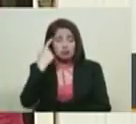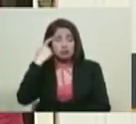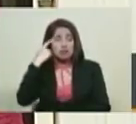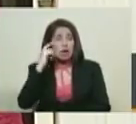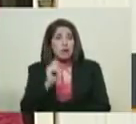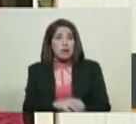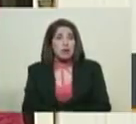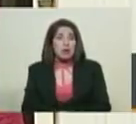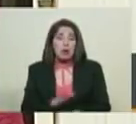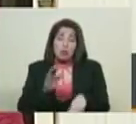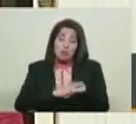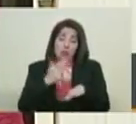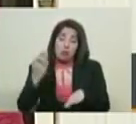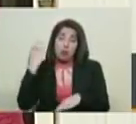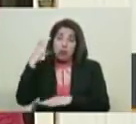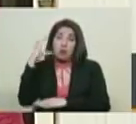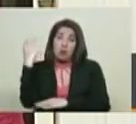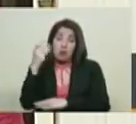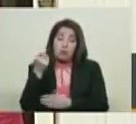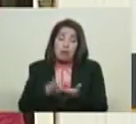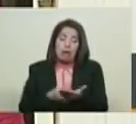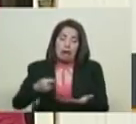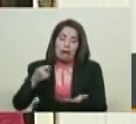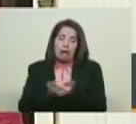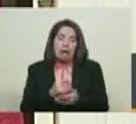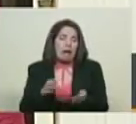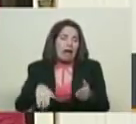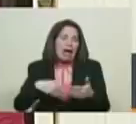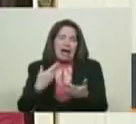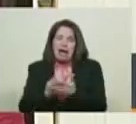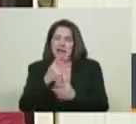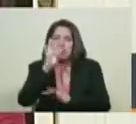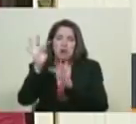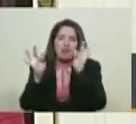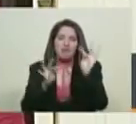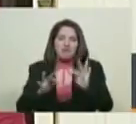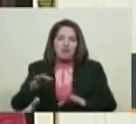Porque Colombia tienen que pagar hasta por la forma de caminar.